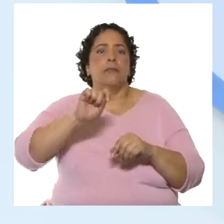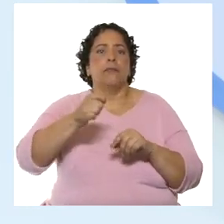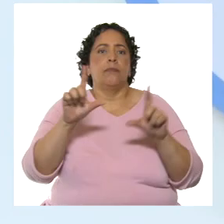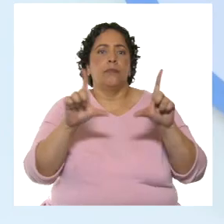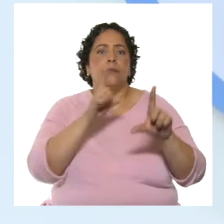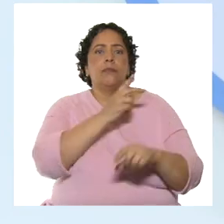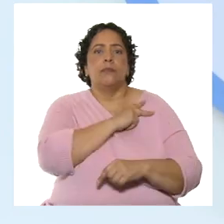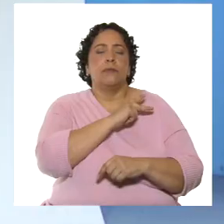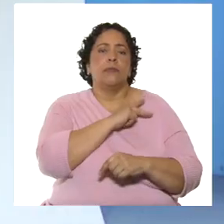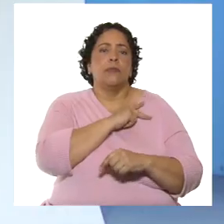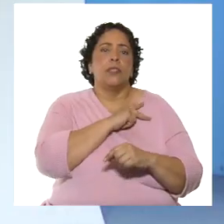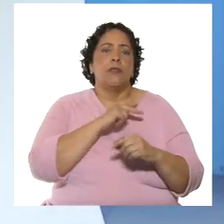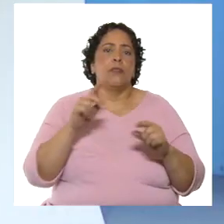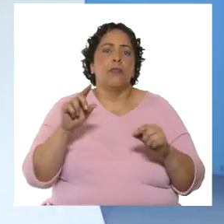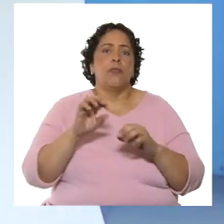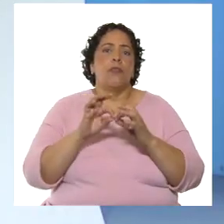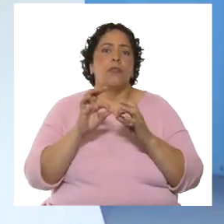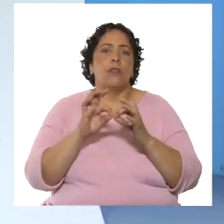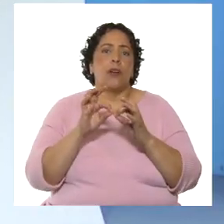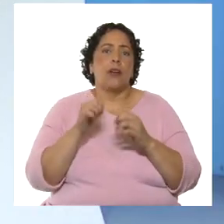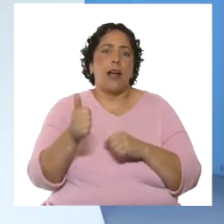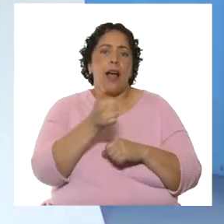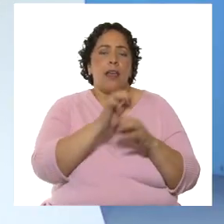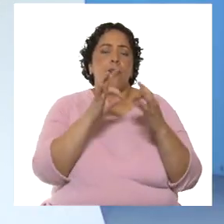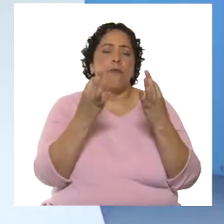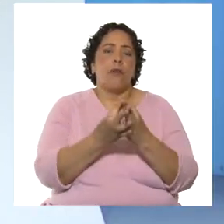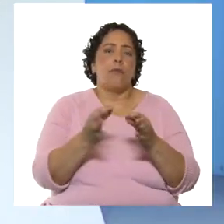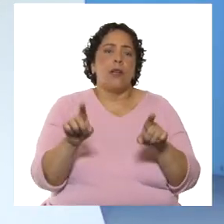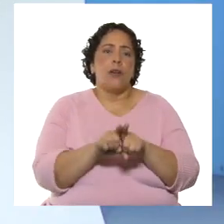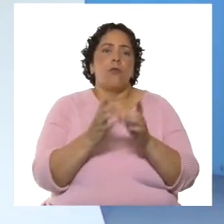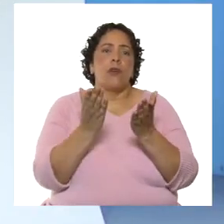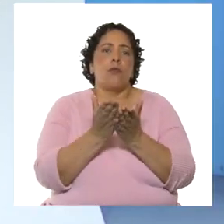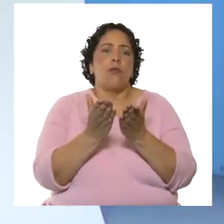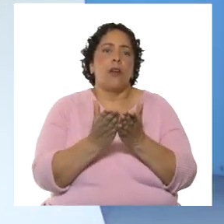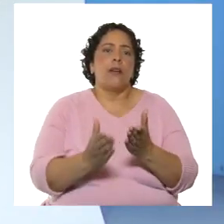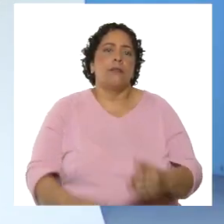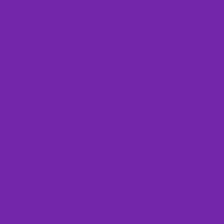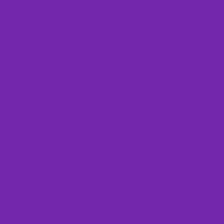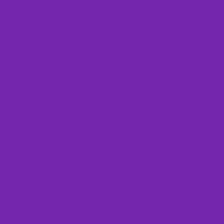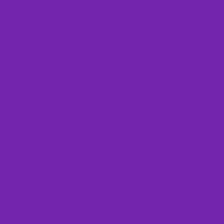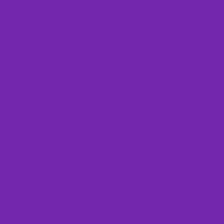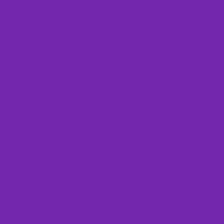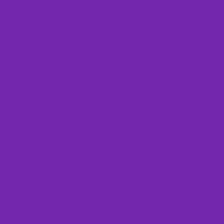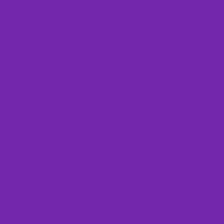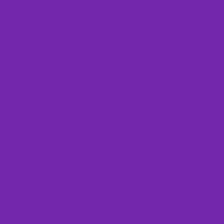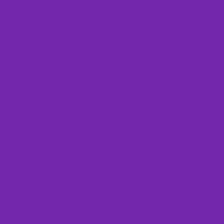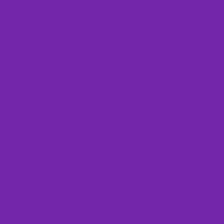tu canal VTV. Con tu programa favorito, Con Familia, Una Escuela.